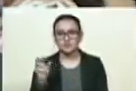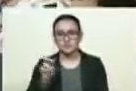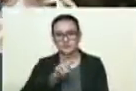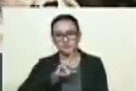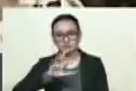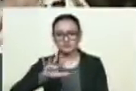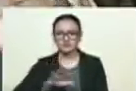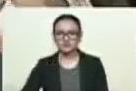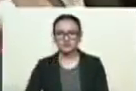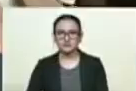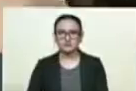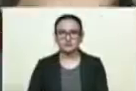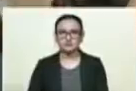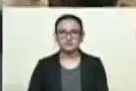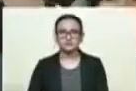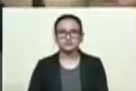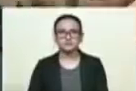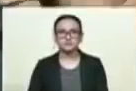2019-2025.